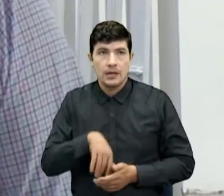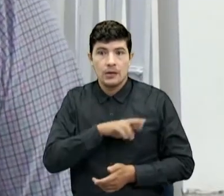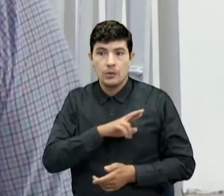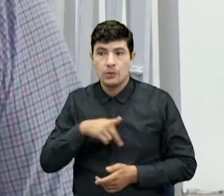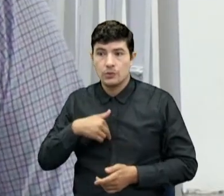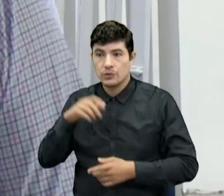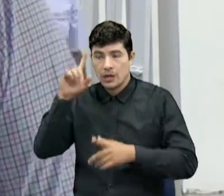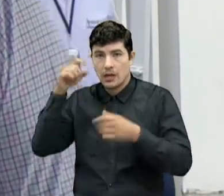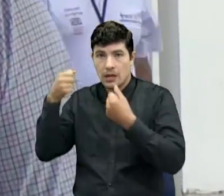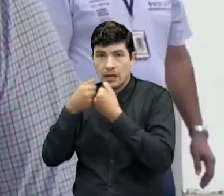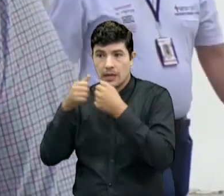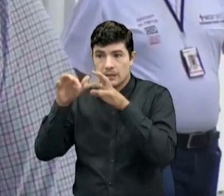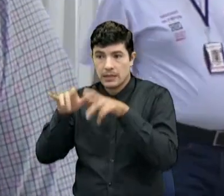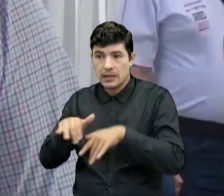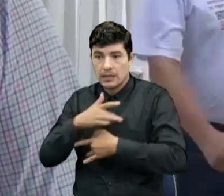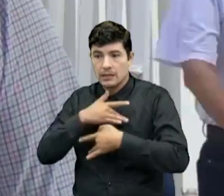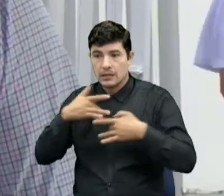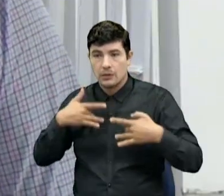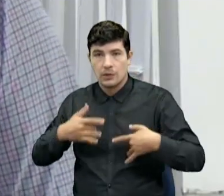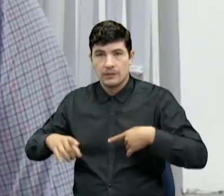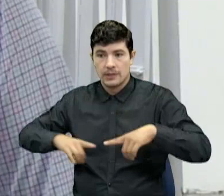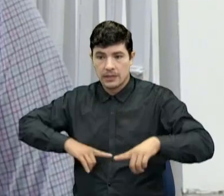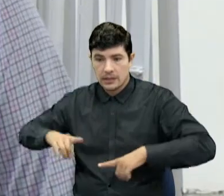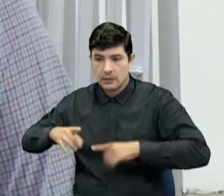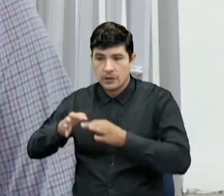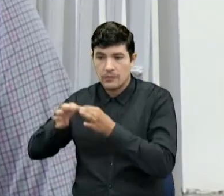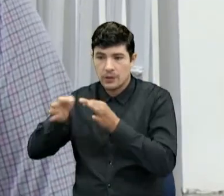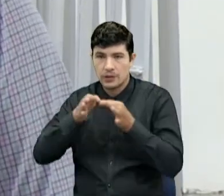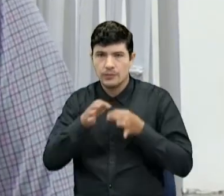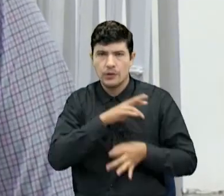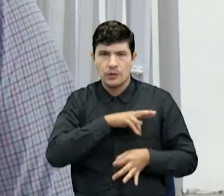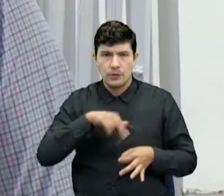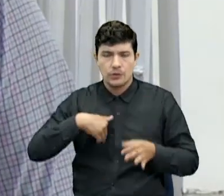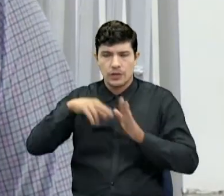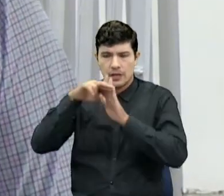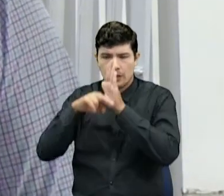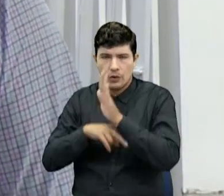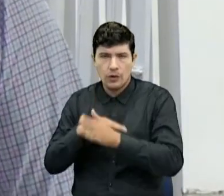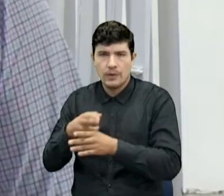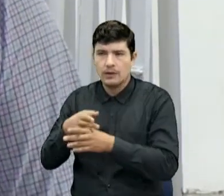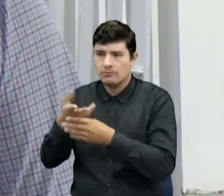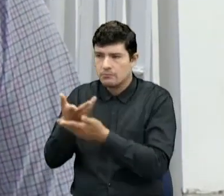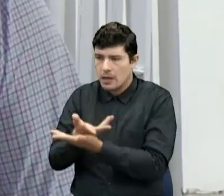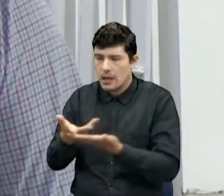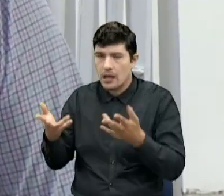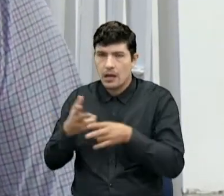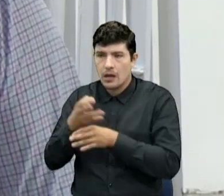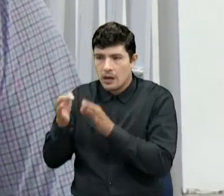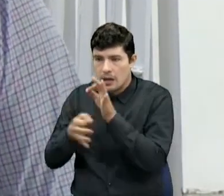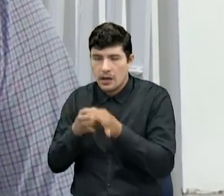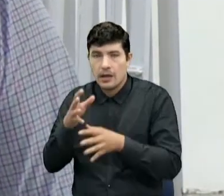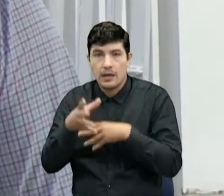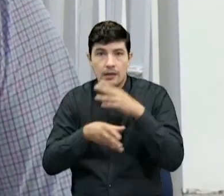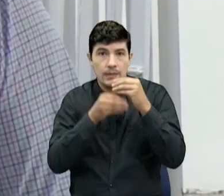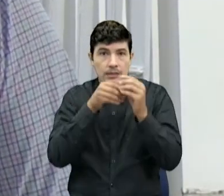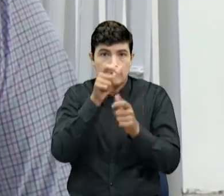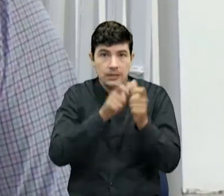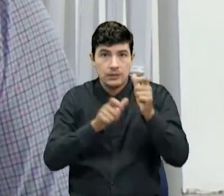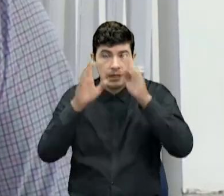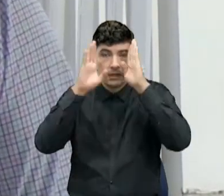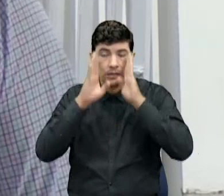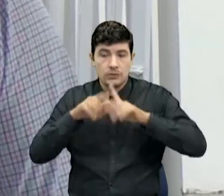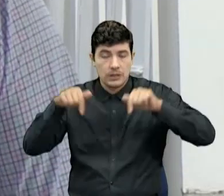secretaria de salud municipal la administración municipal pues tomando la respectiva medida los elementos de bioseguridad y la gente pues acatado estas